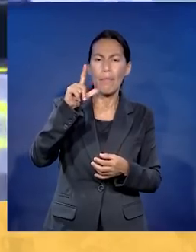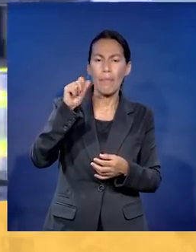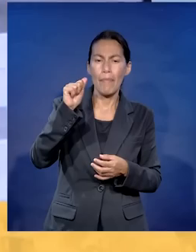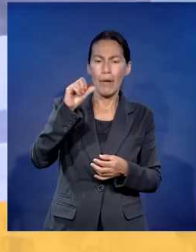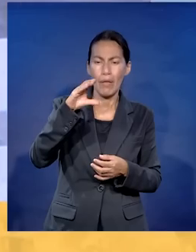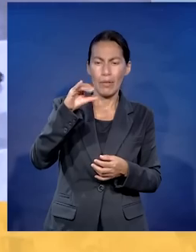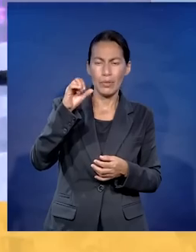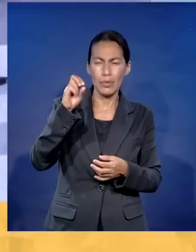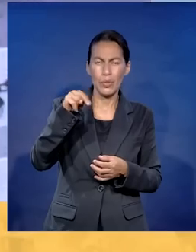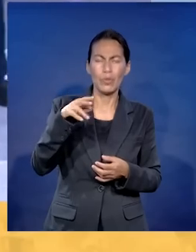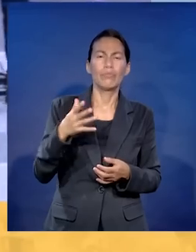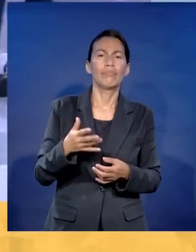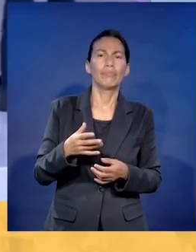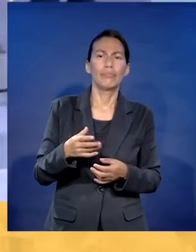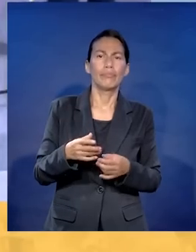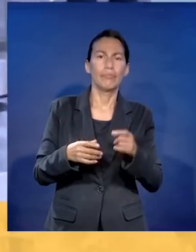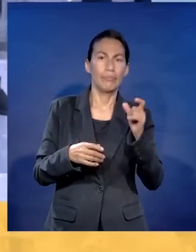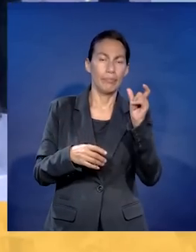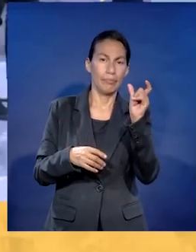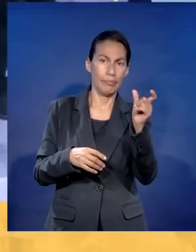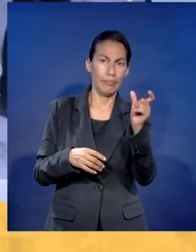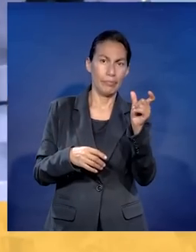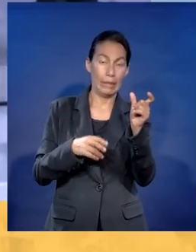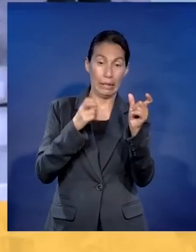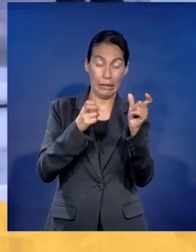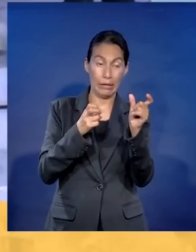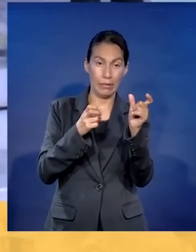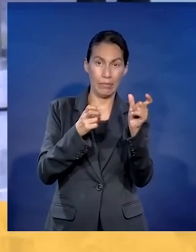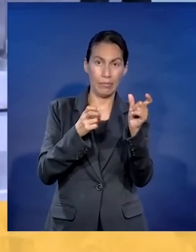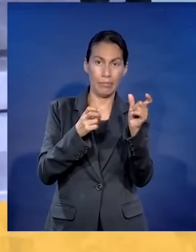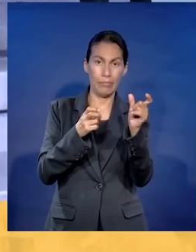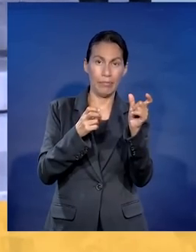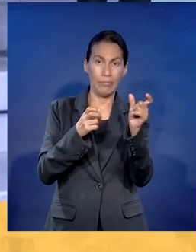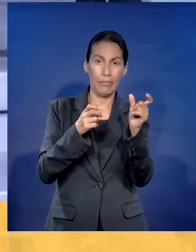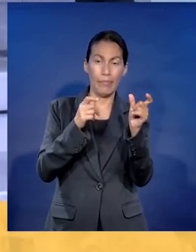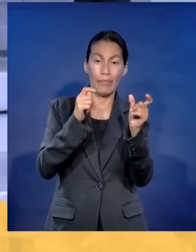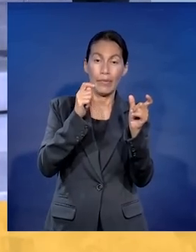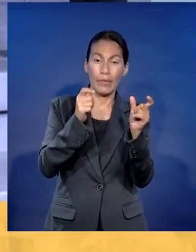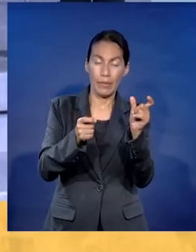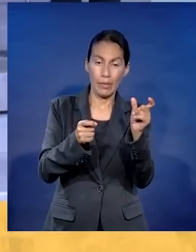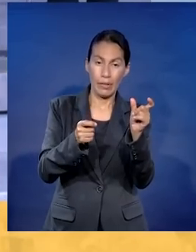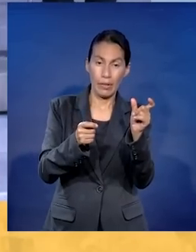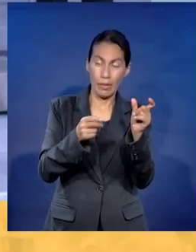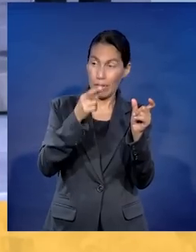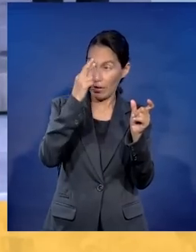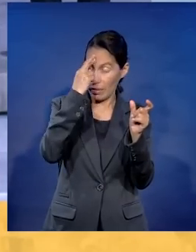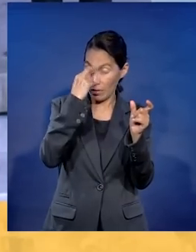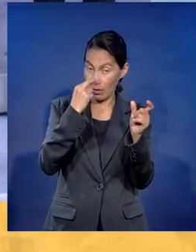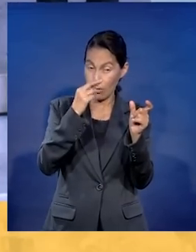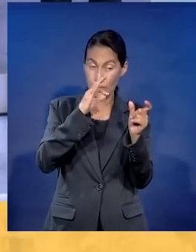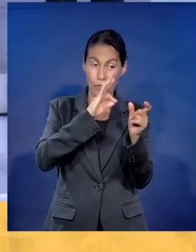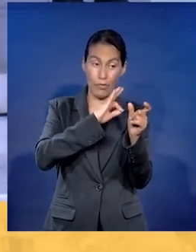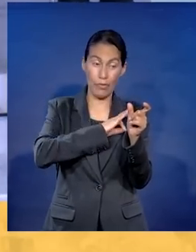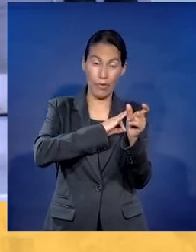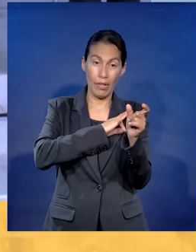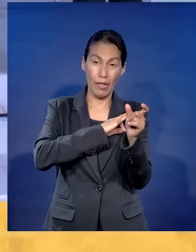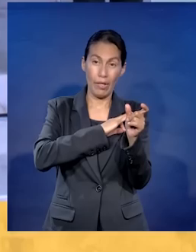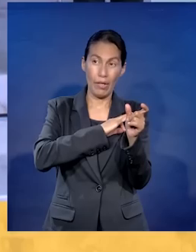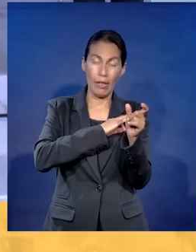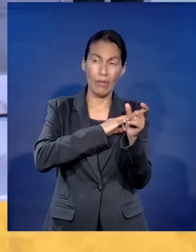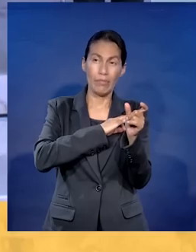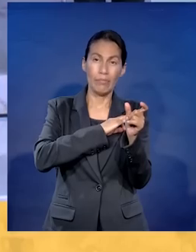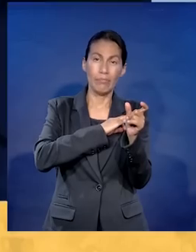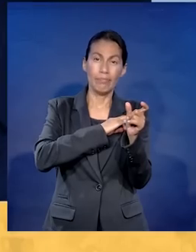un principio la contemplación va a ir adelante significa que la persona con su razón y su fe